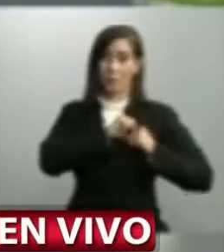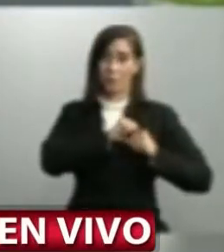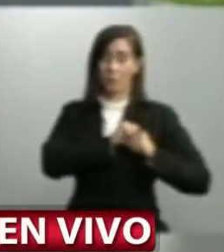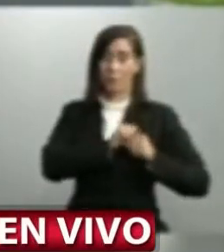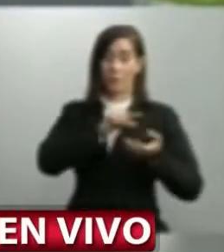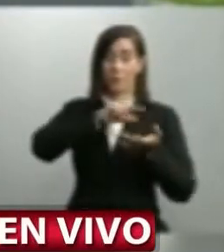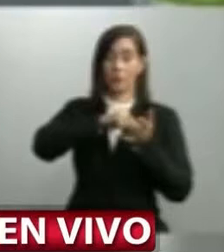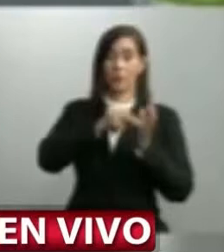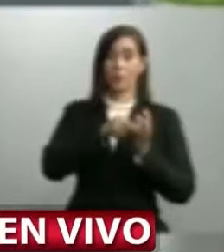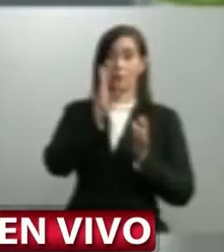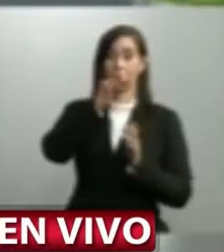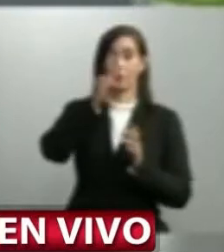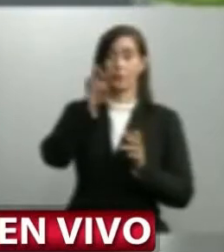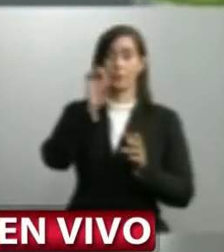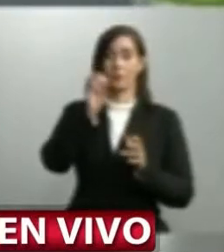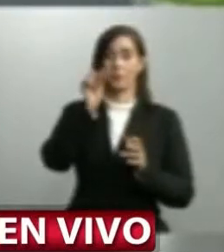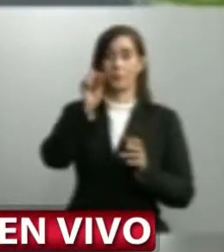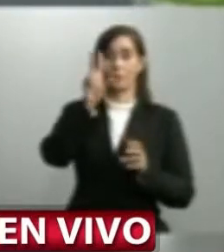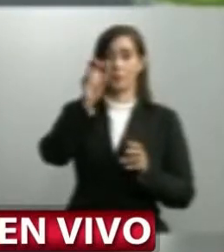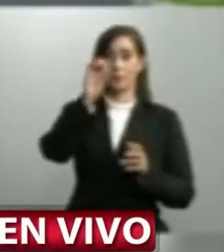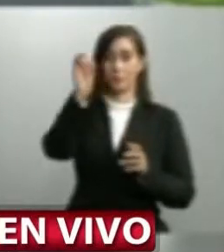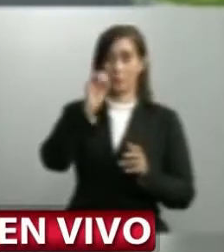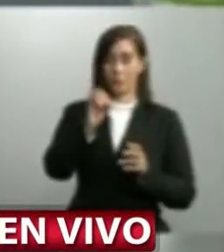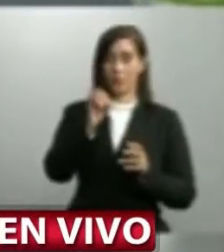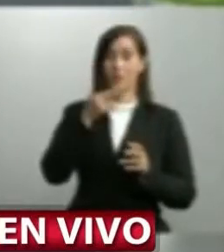26.30%, la diabetes